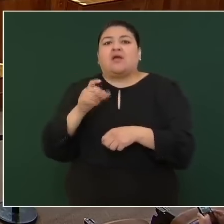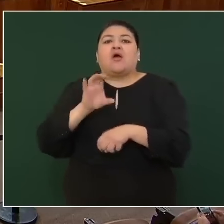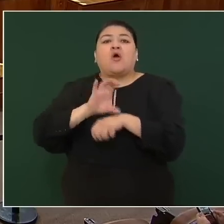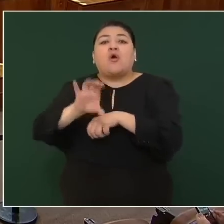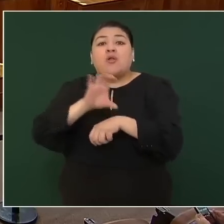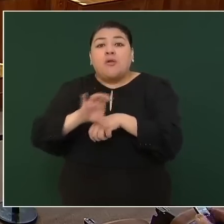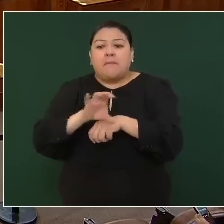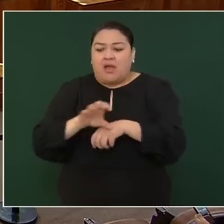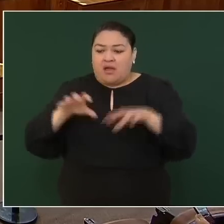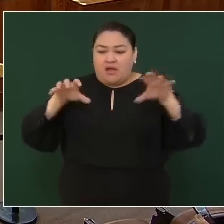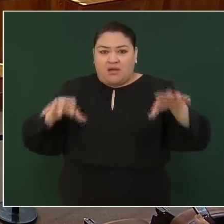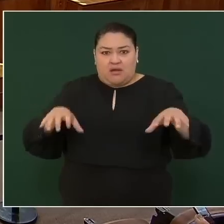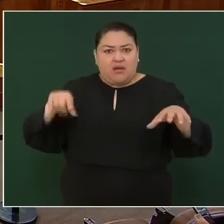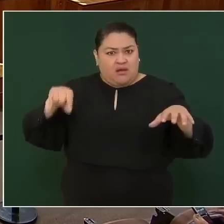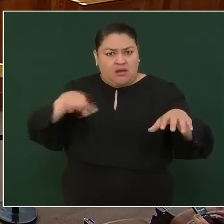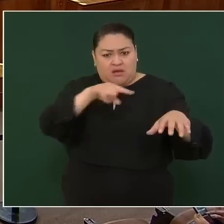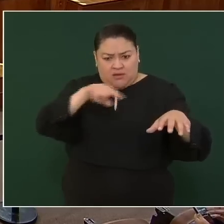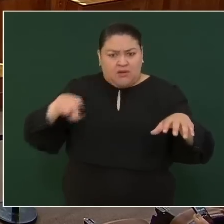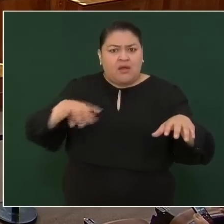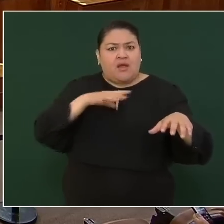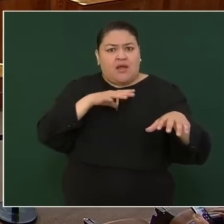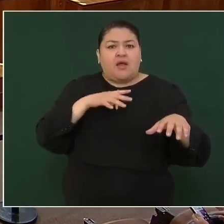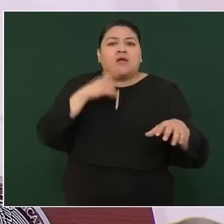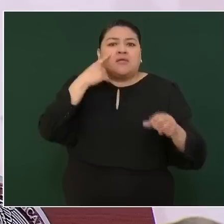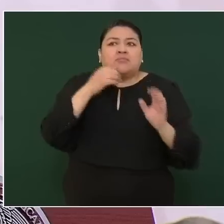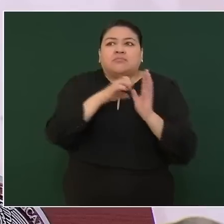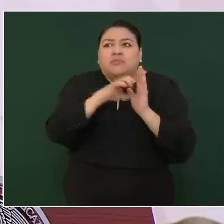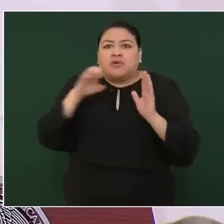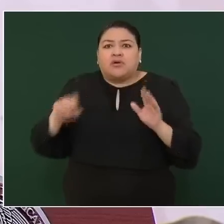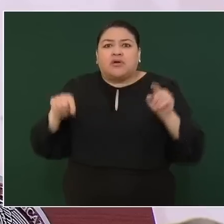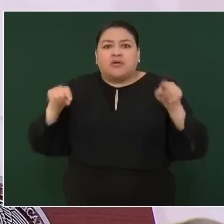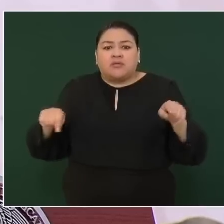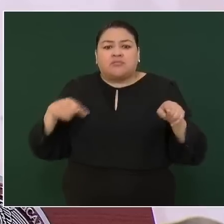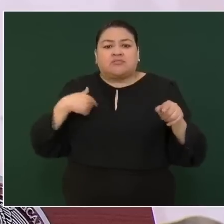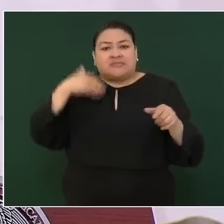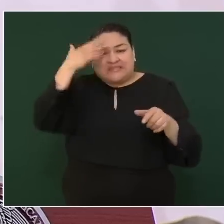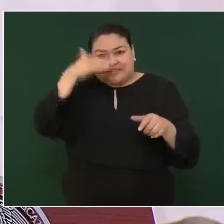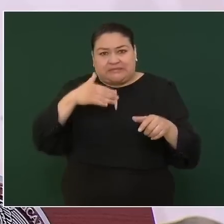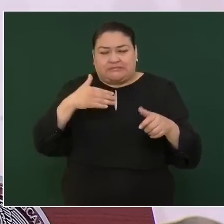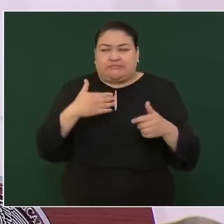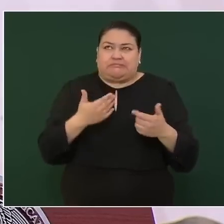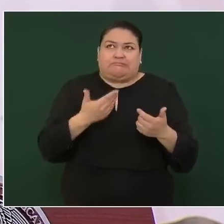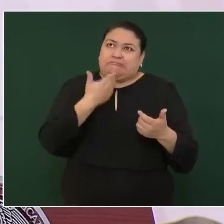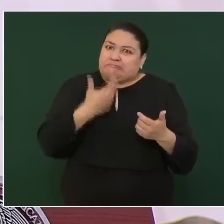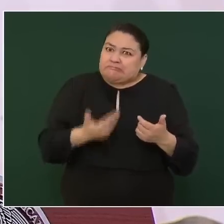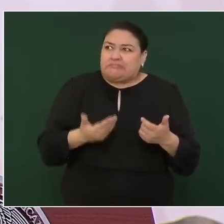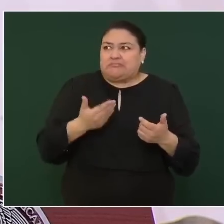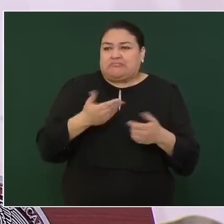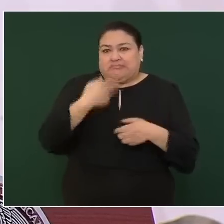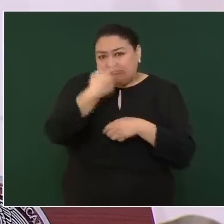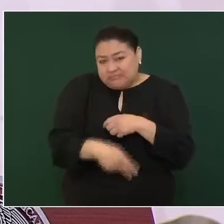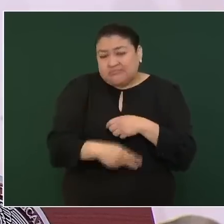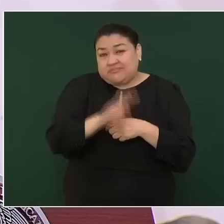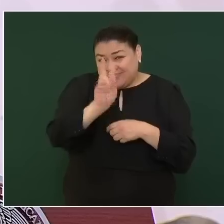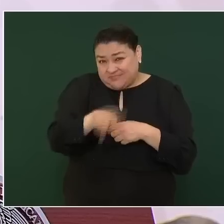porque no necesitas, no es prudente, no es conveniente, es riesgoso incluso el